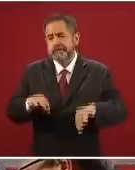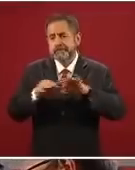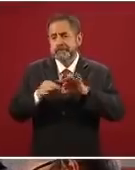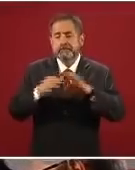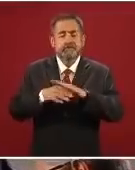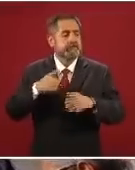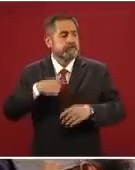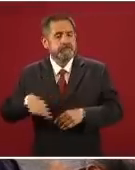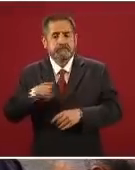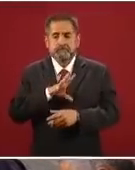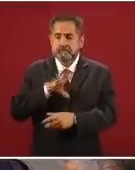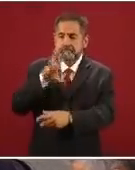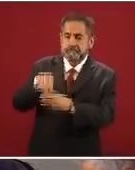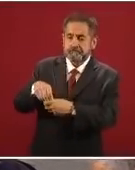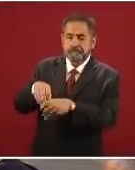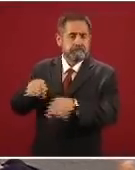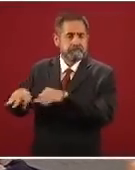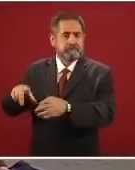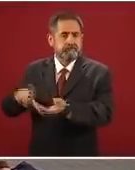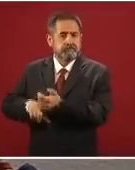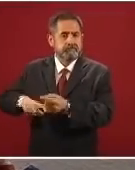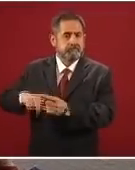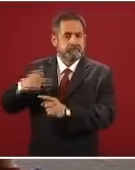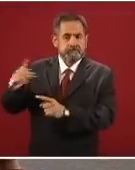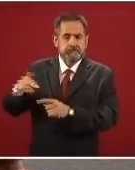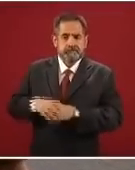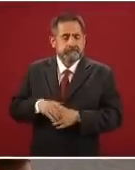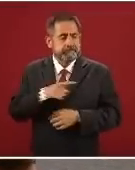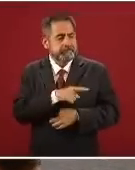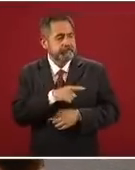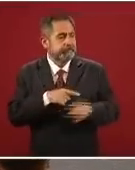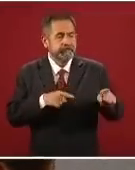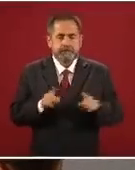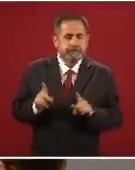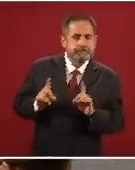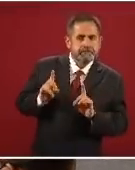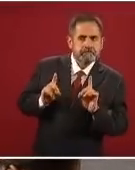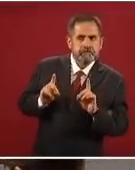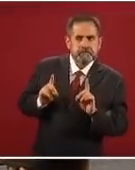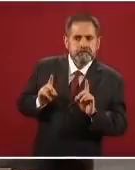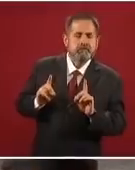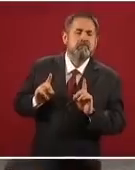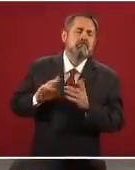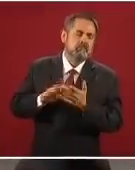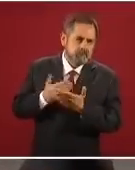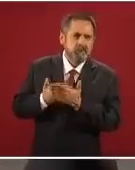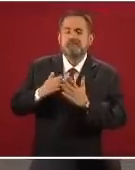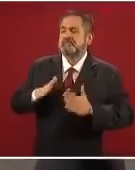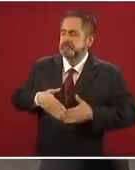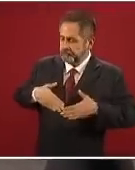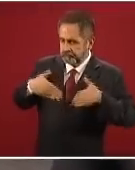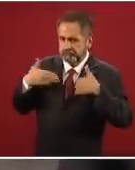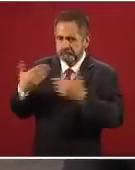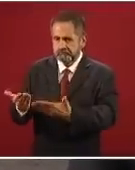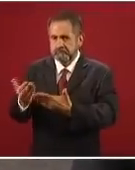una función en el Estado mexicano. Recuperar la confianza, devolverle al pueblo lo que